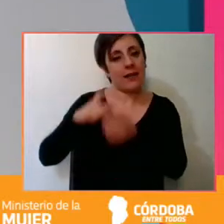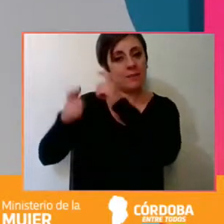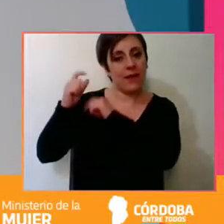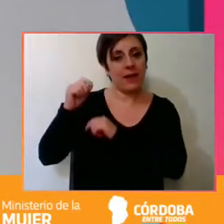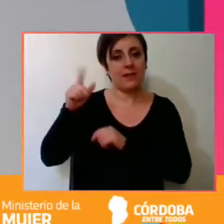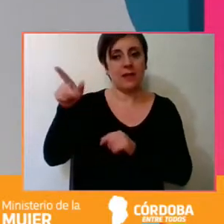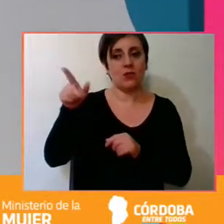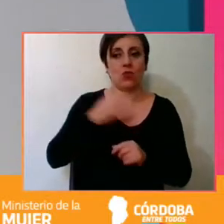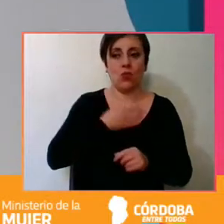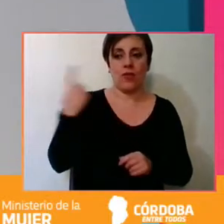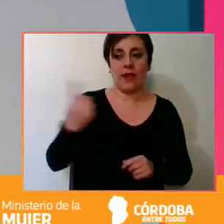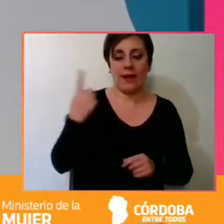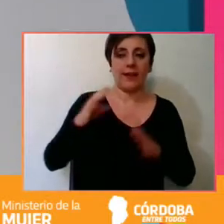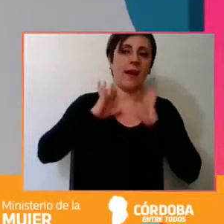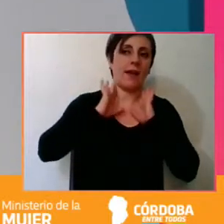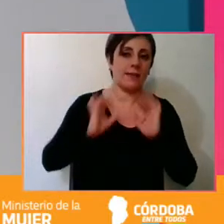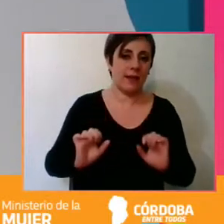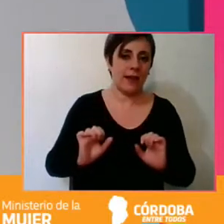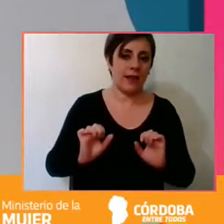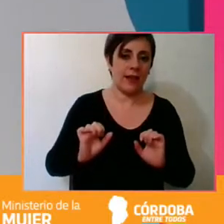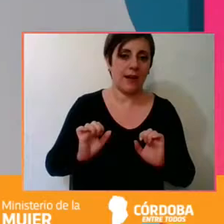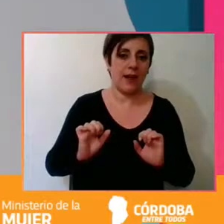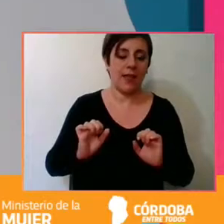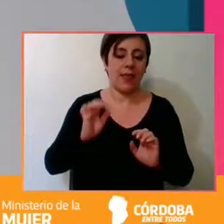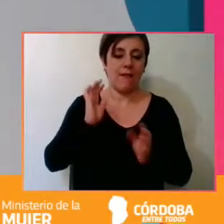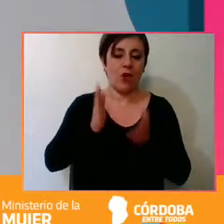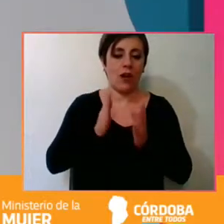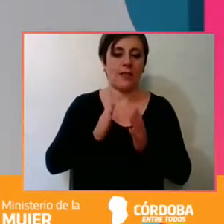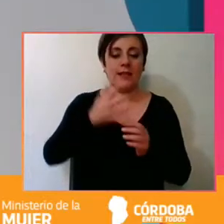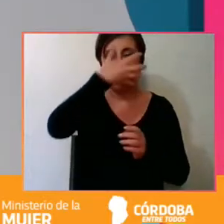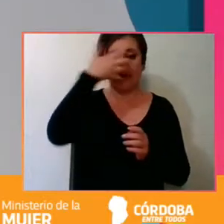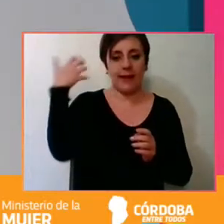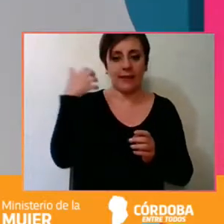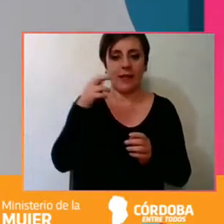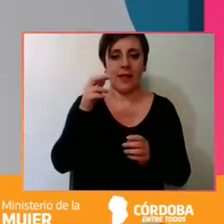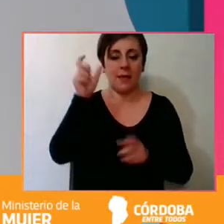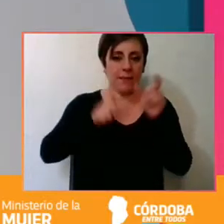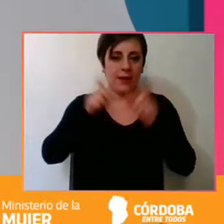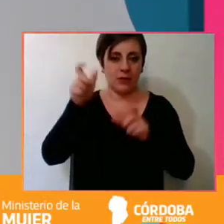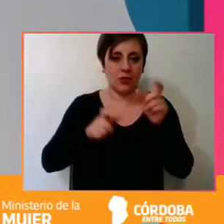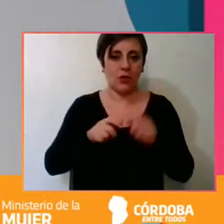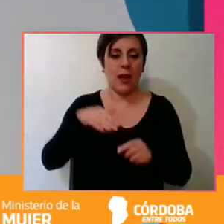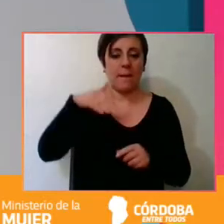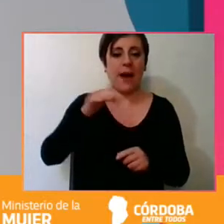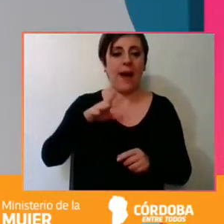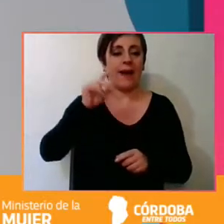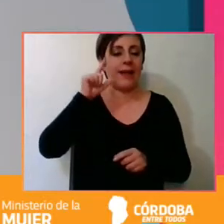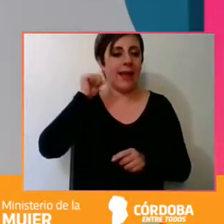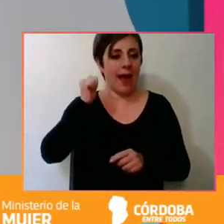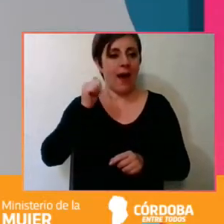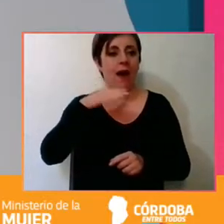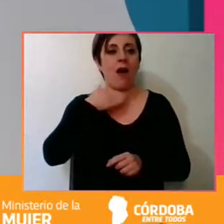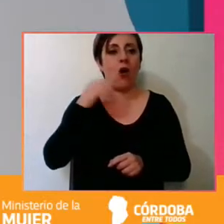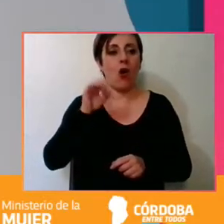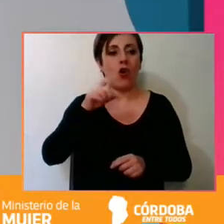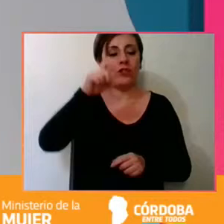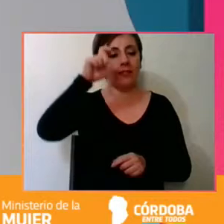su secretaria de Violencia y Trata de Personas, María José Cariñano, vamos a poder mostrar